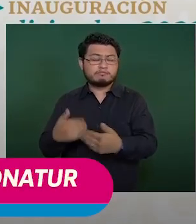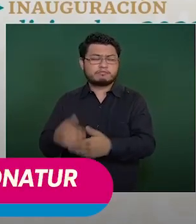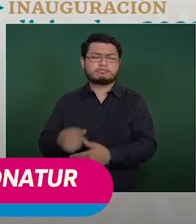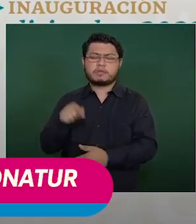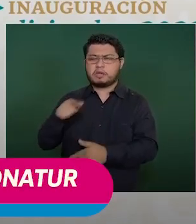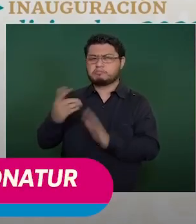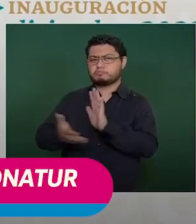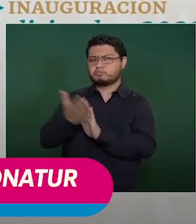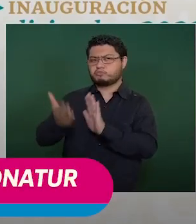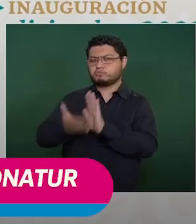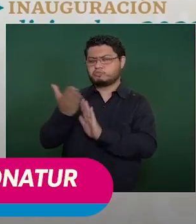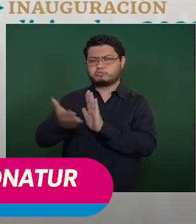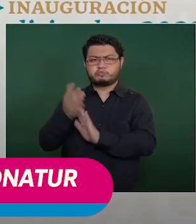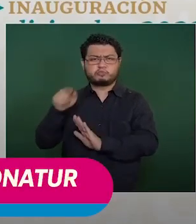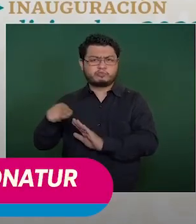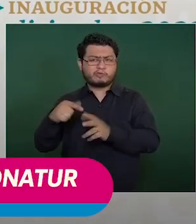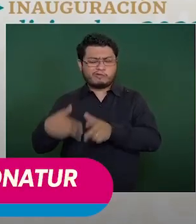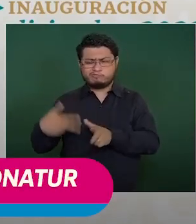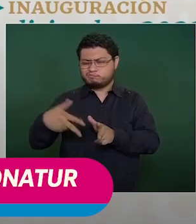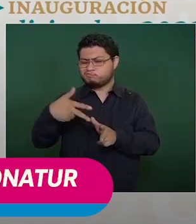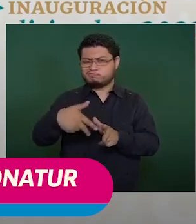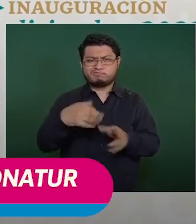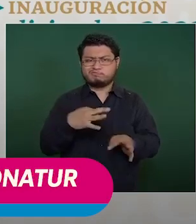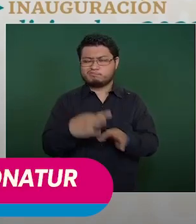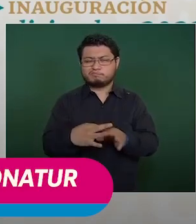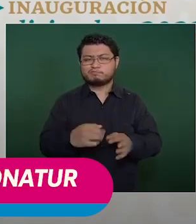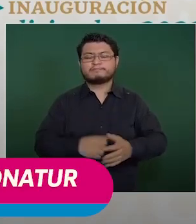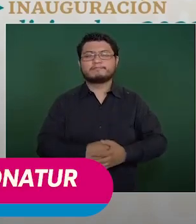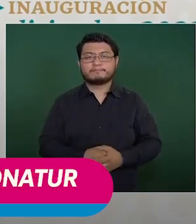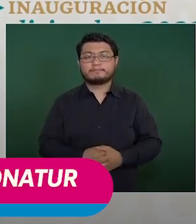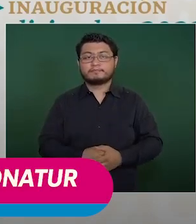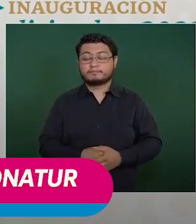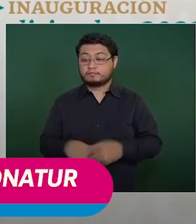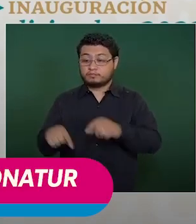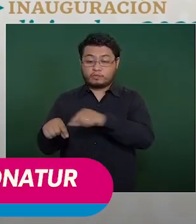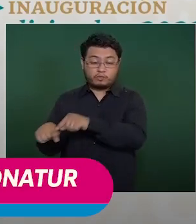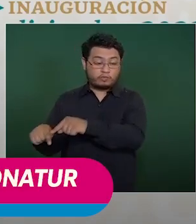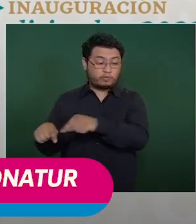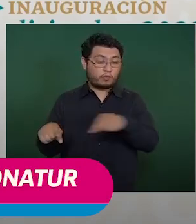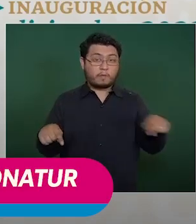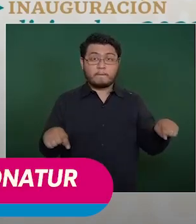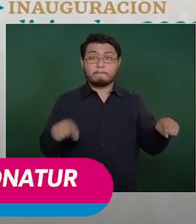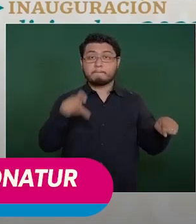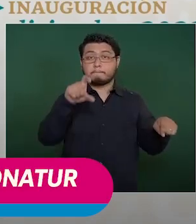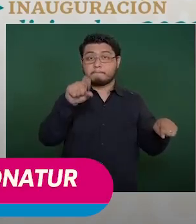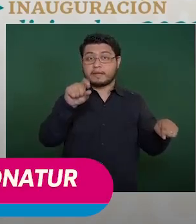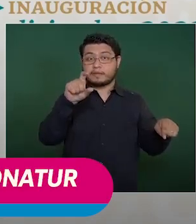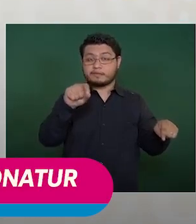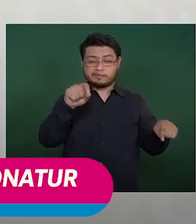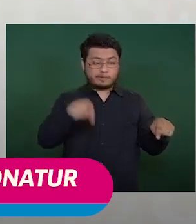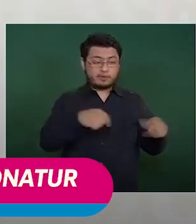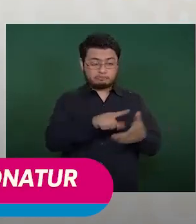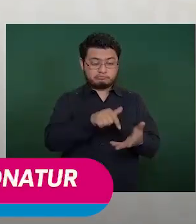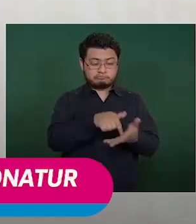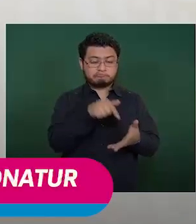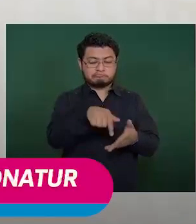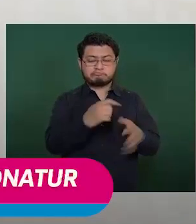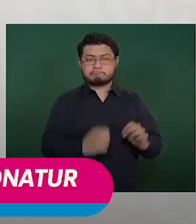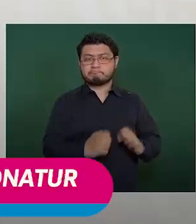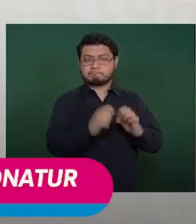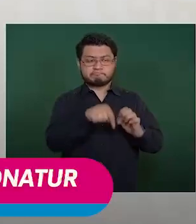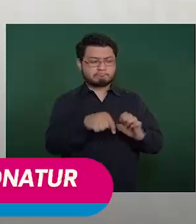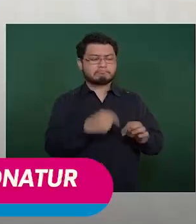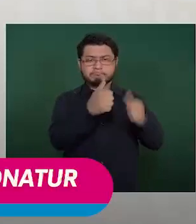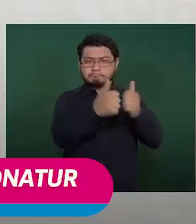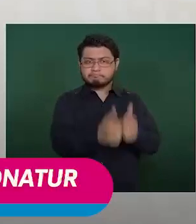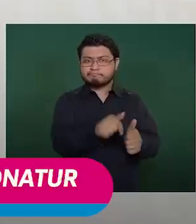cocheras y los talleres. A lo largo de la ruta del tren habrá 20 estaciones y 14 paraderos que